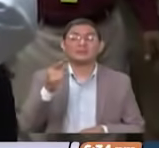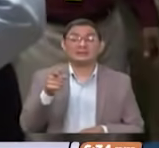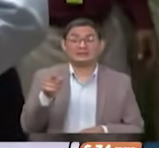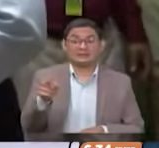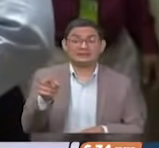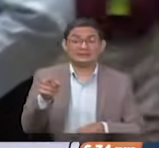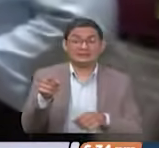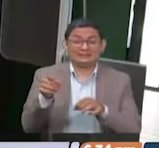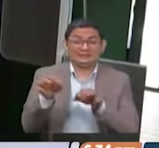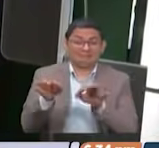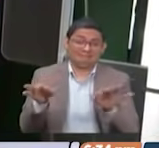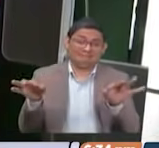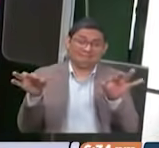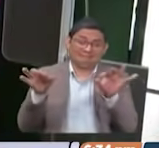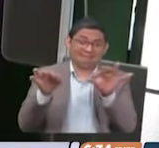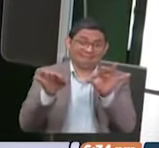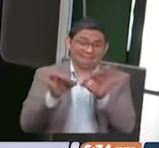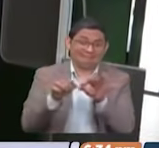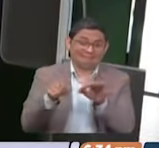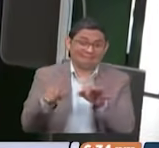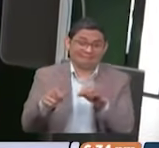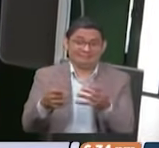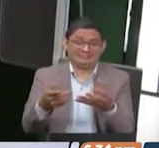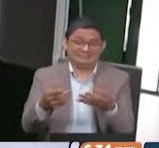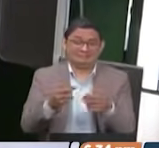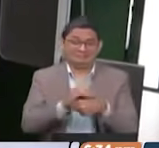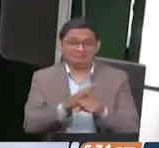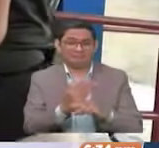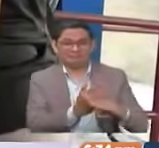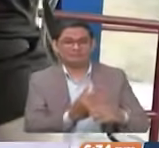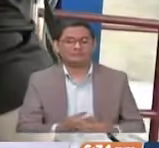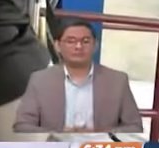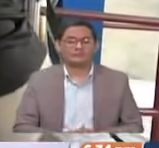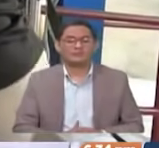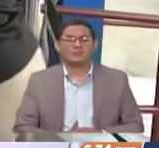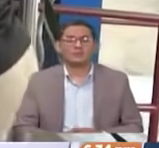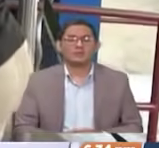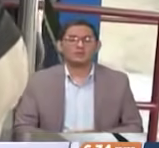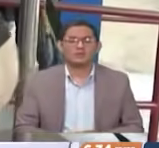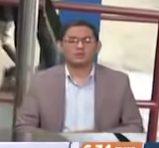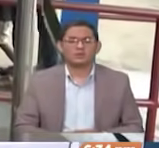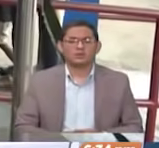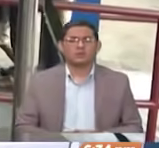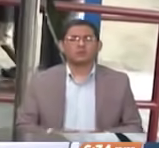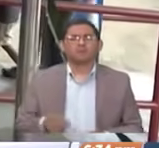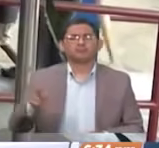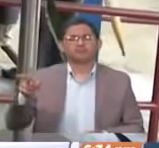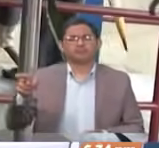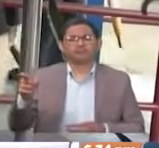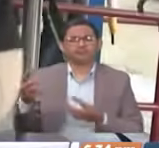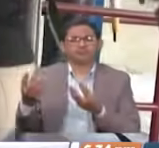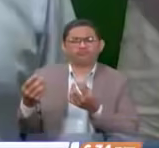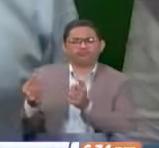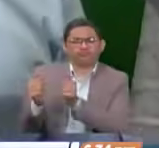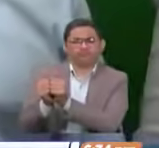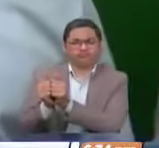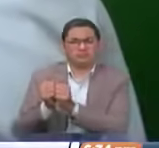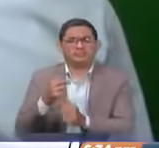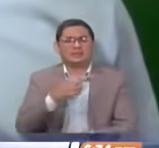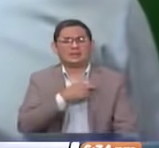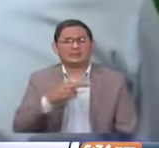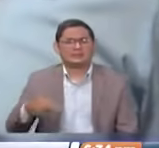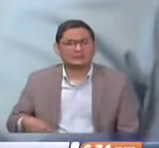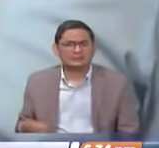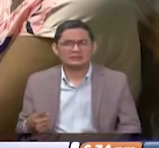en la lucha contra el mortal virus junto a las autoridades locales regionales